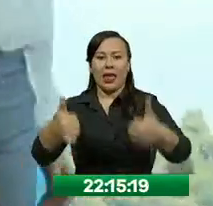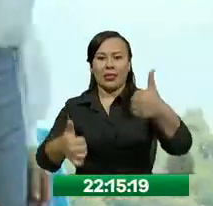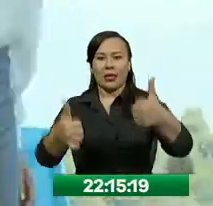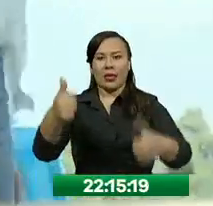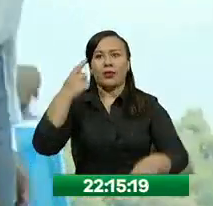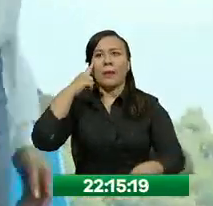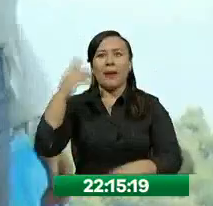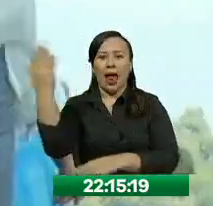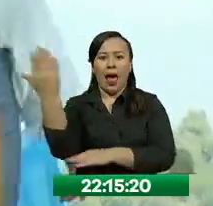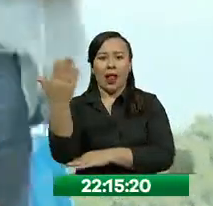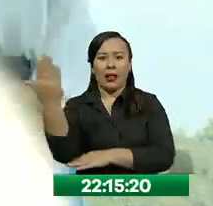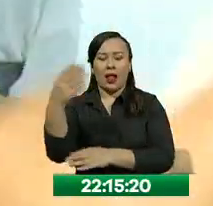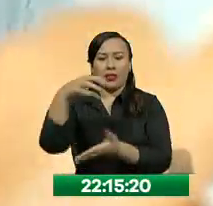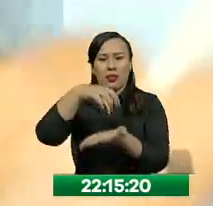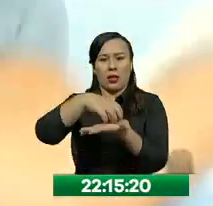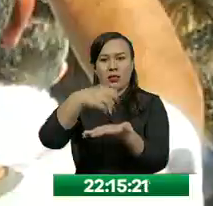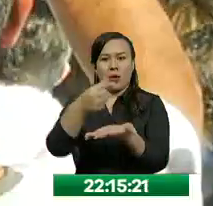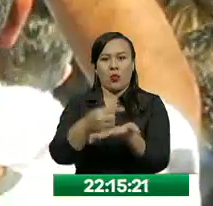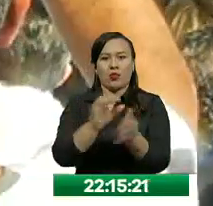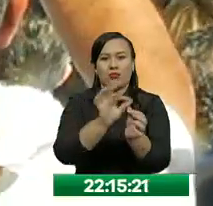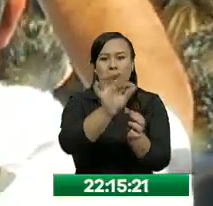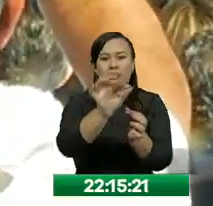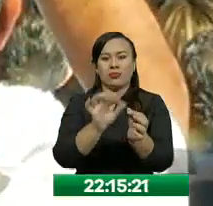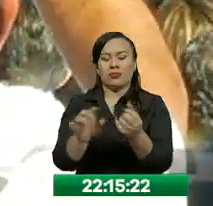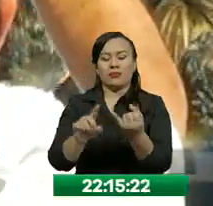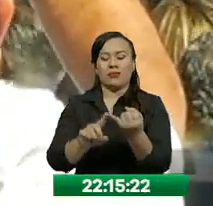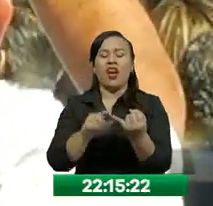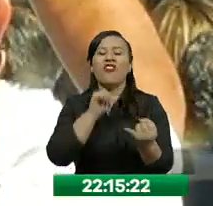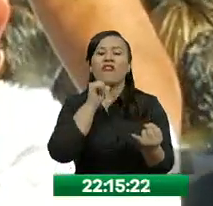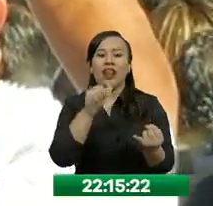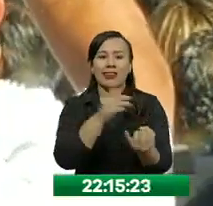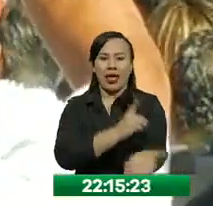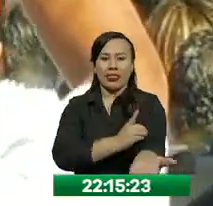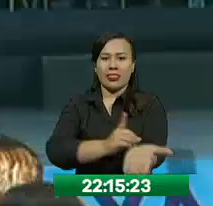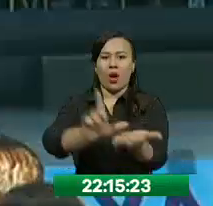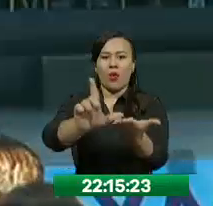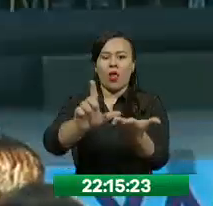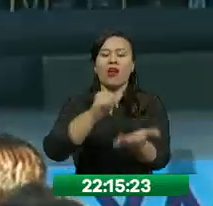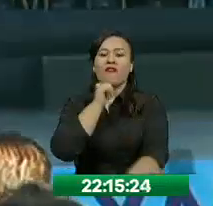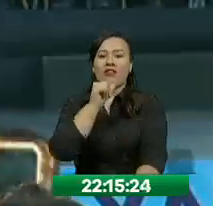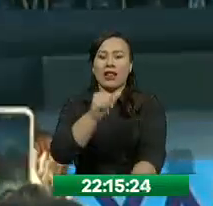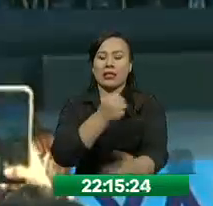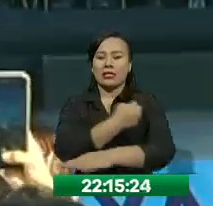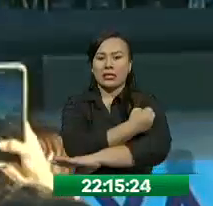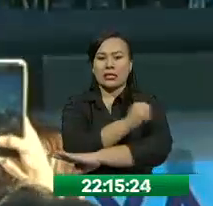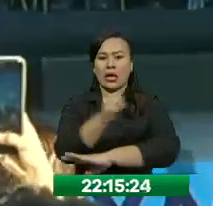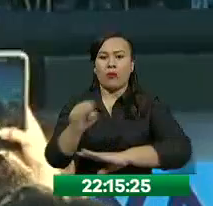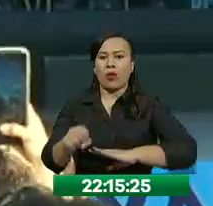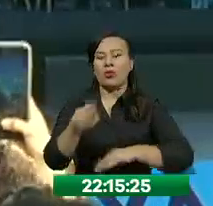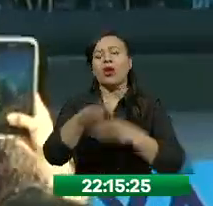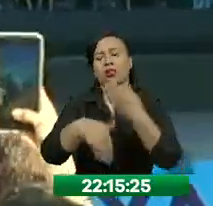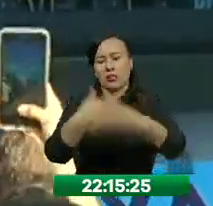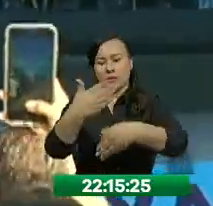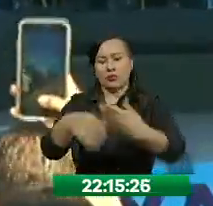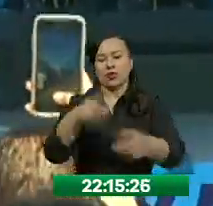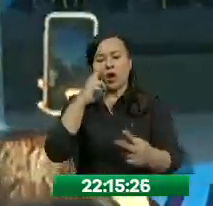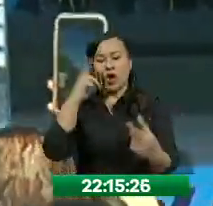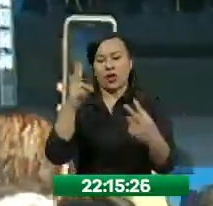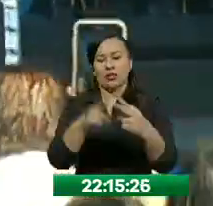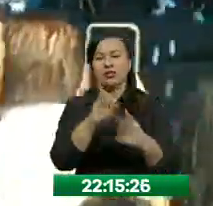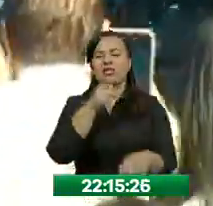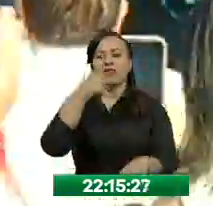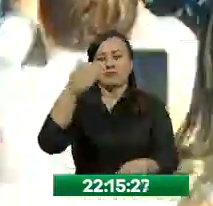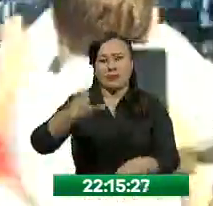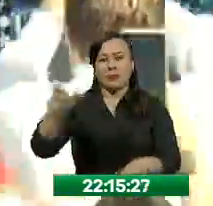las alcaldías del Guayas, a excepción de los cantones Daule y San Borondón, las mismas que se conocerán en los próximos